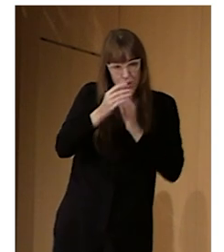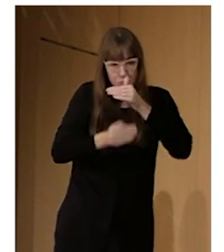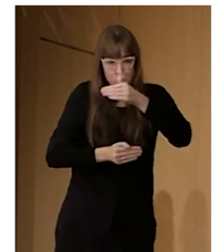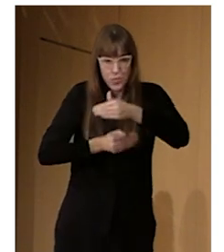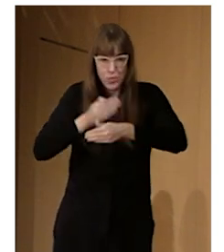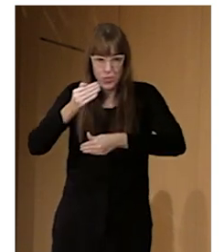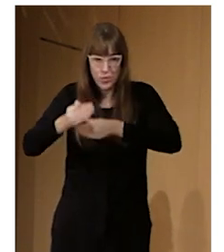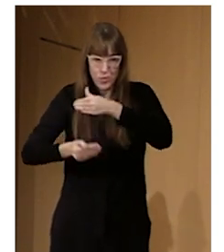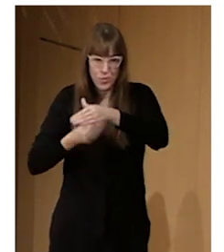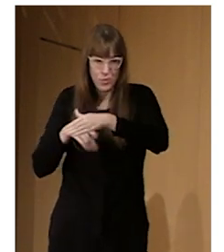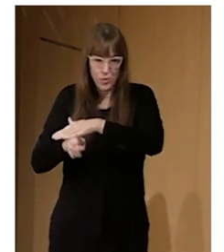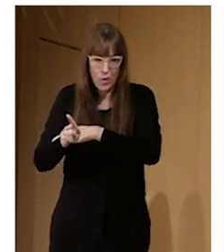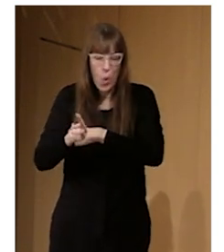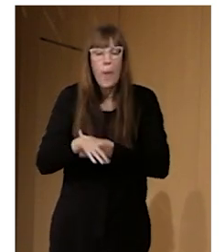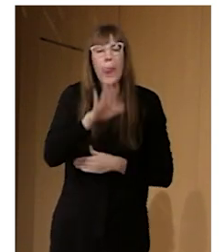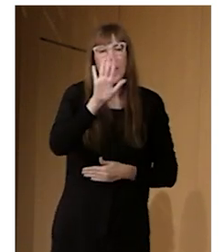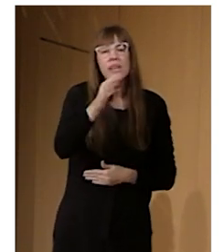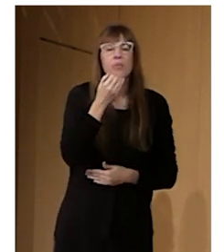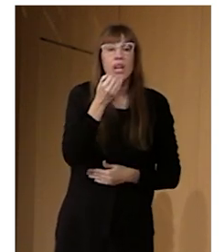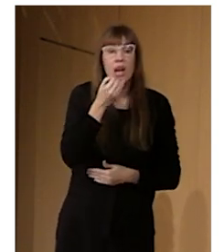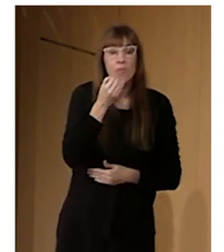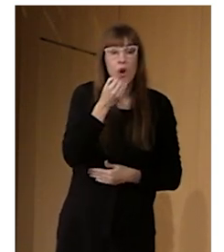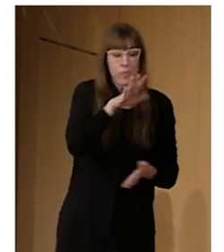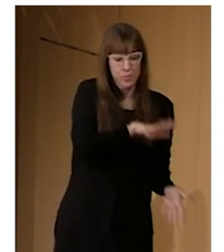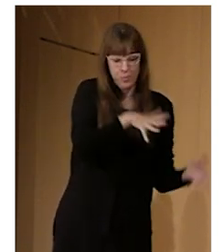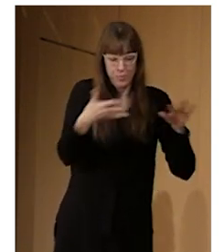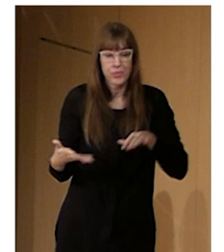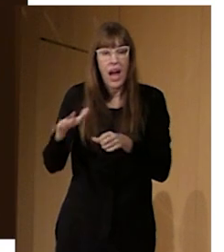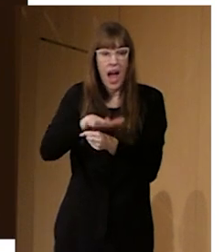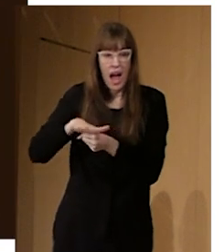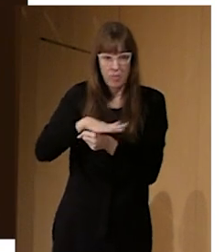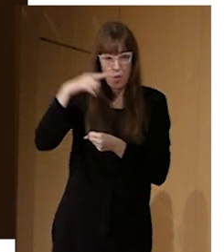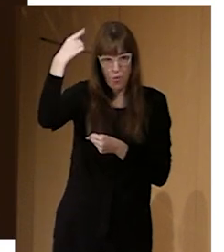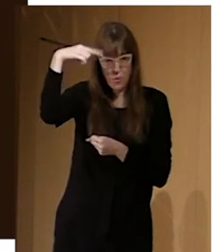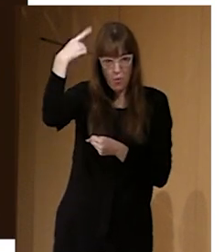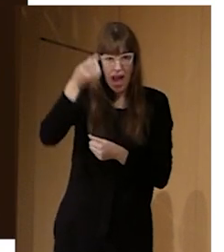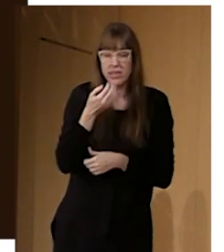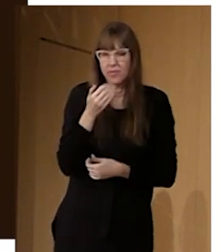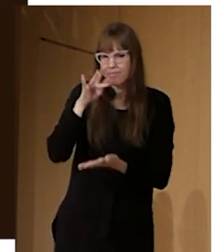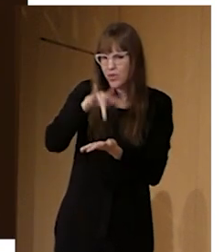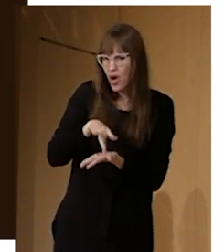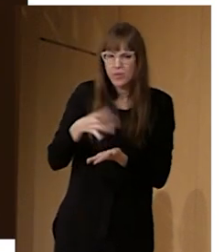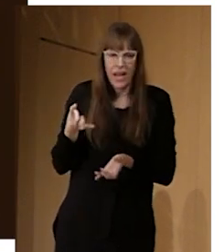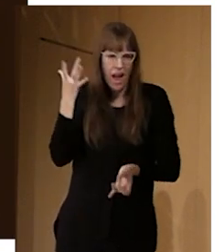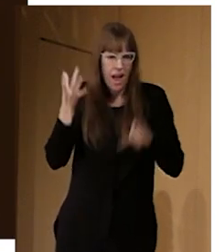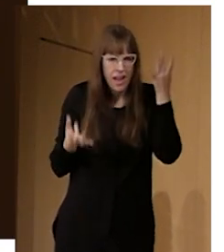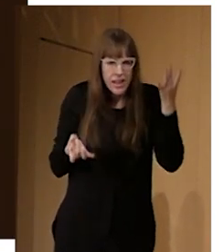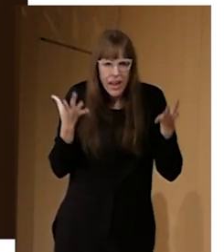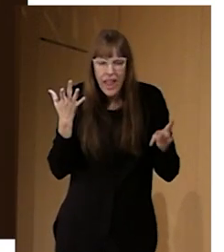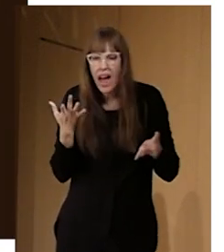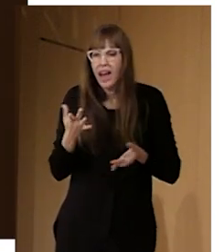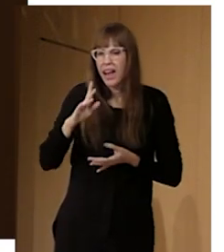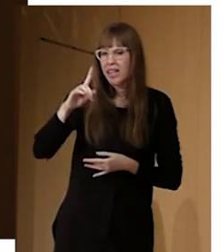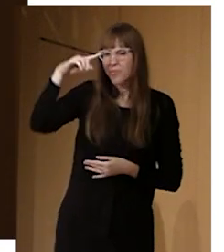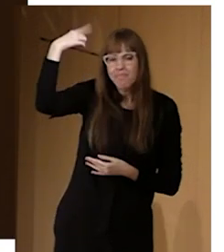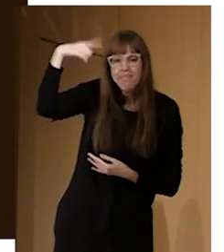eh cada vez que asistimos a una actividad cultural a una actividad artística podemos decir que e que se